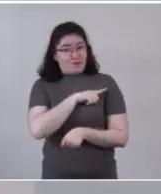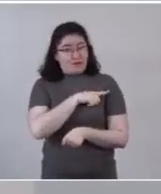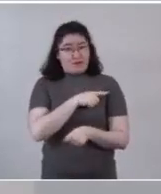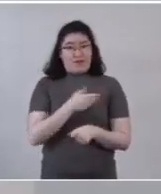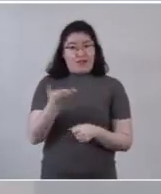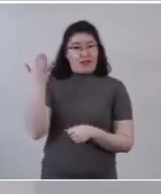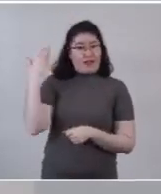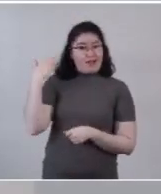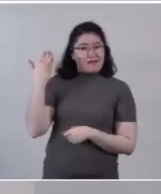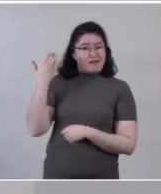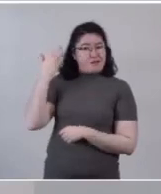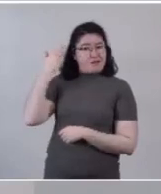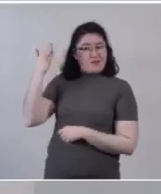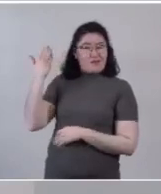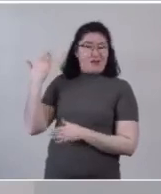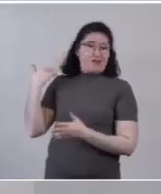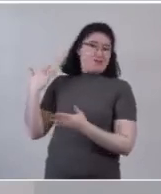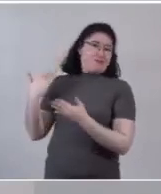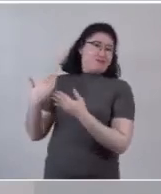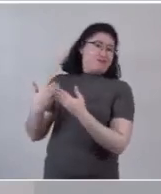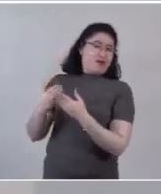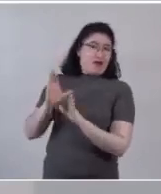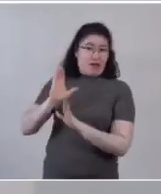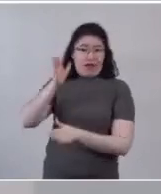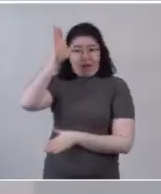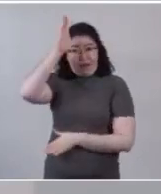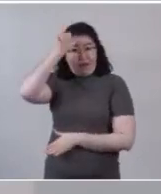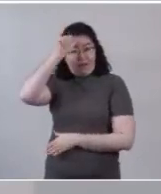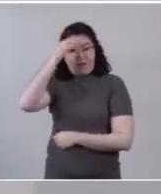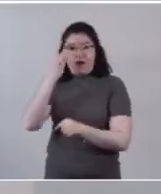desde hace tiempo. En particular ahora para